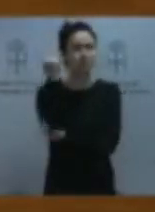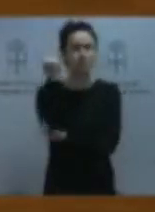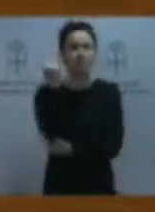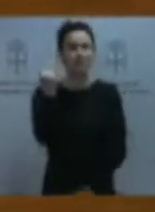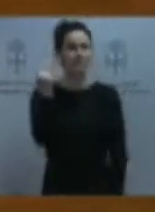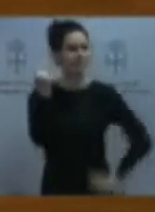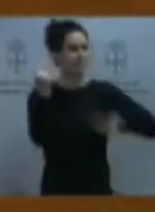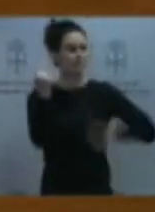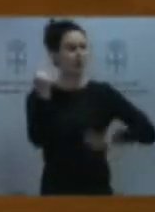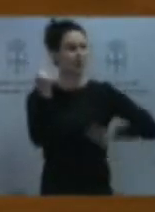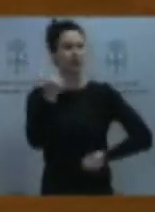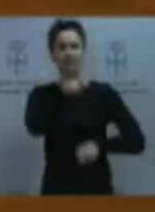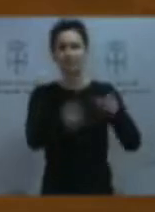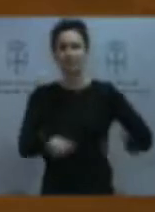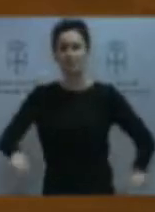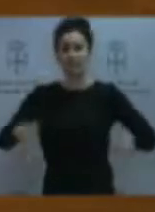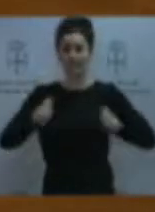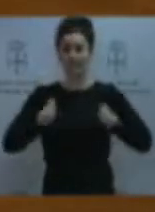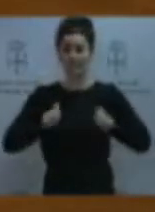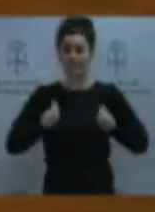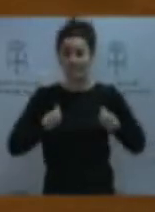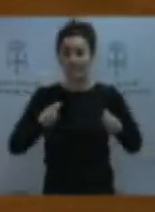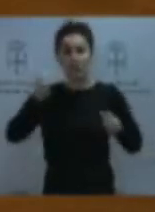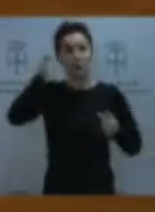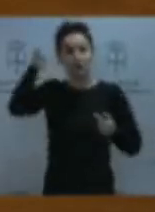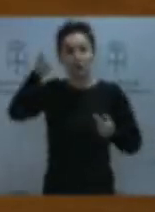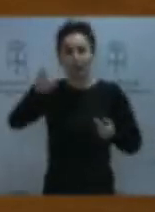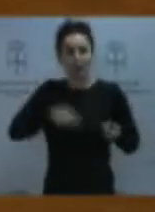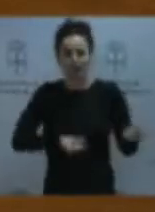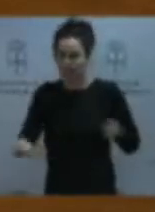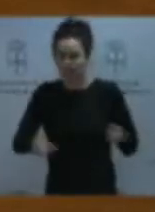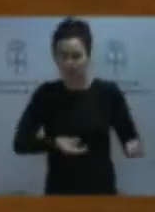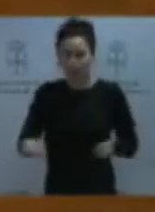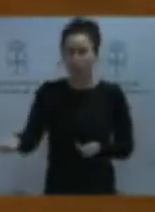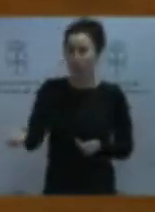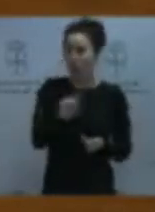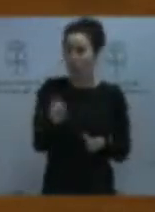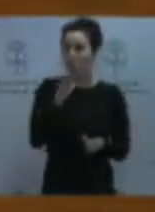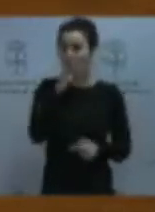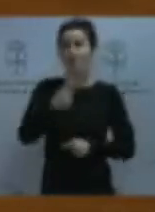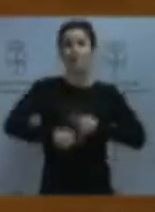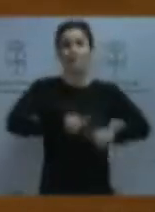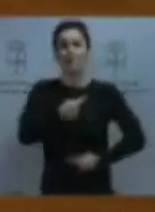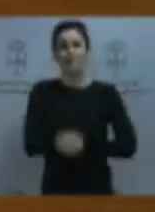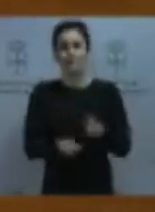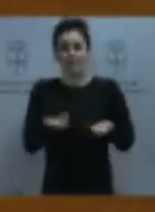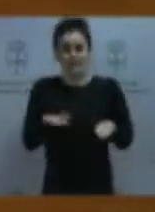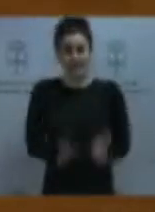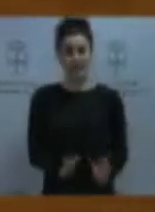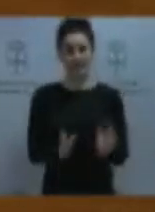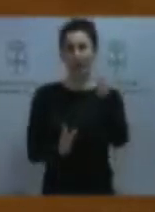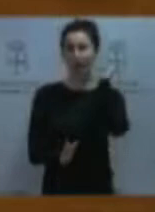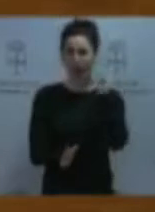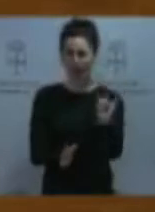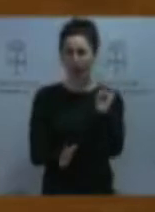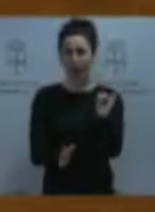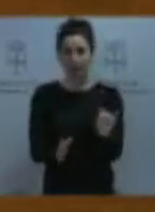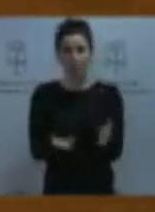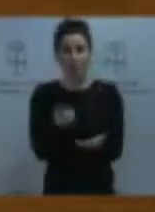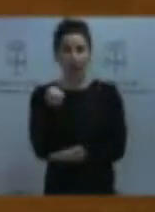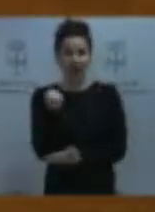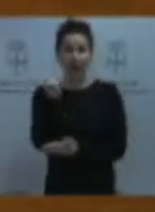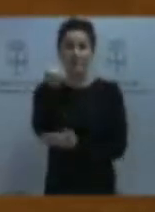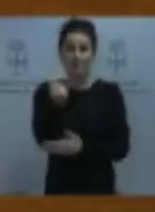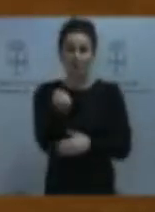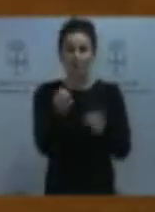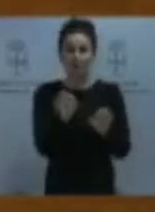medio rural asturiano. Porque las familias que tienen que ser el sustento de esa recuperación demográfica son